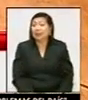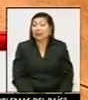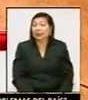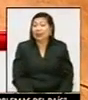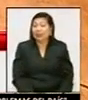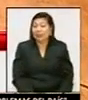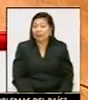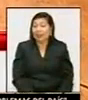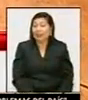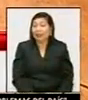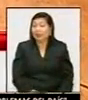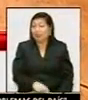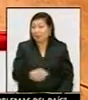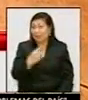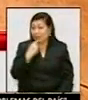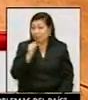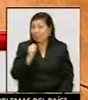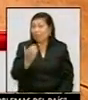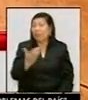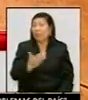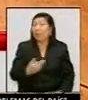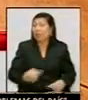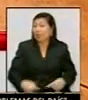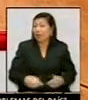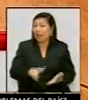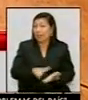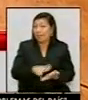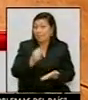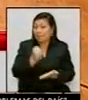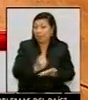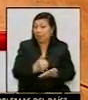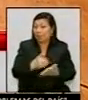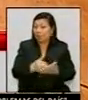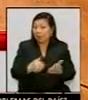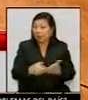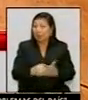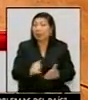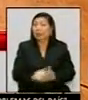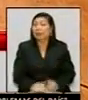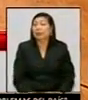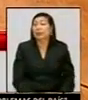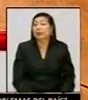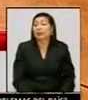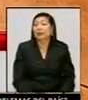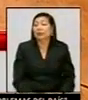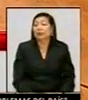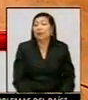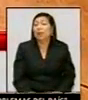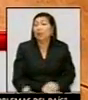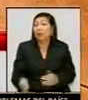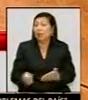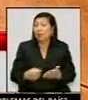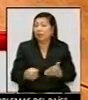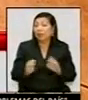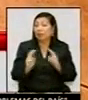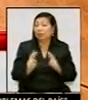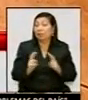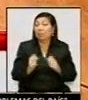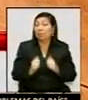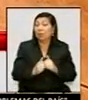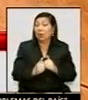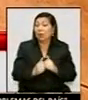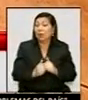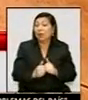línea entonces, como ustedes han solicitado. Debate y aprobación del predictamen recaído de la autógrafa observada por